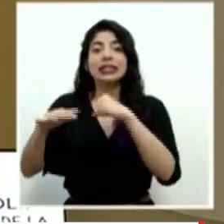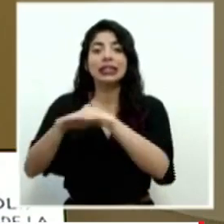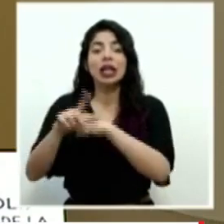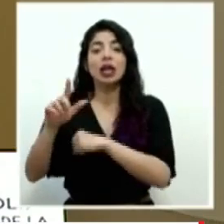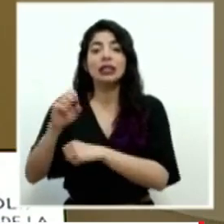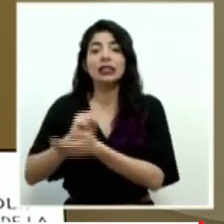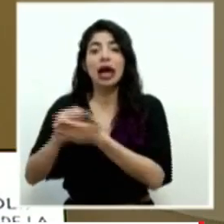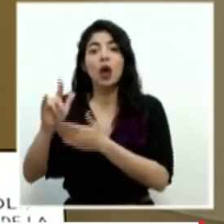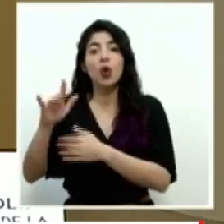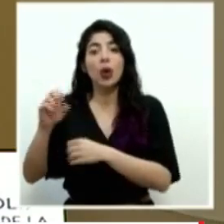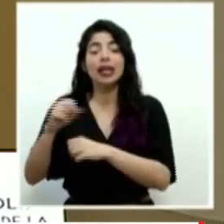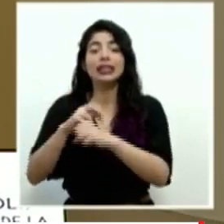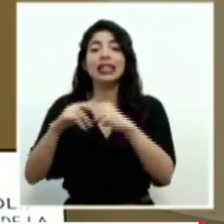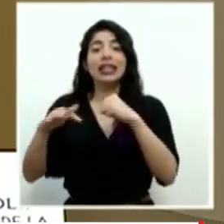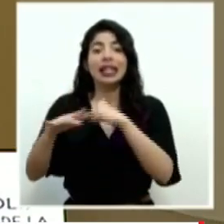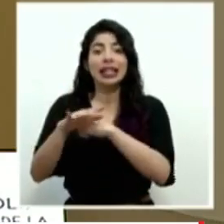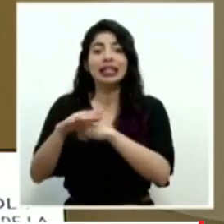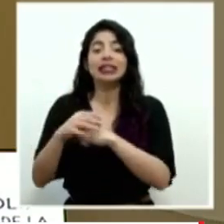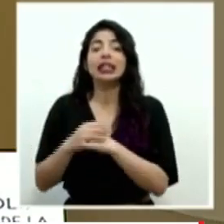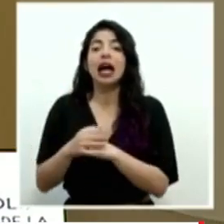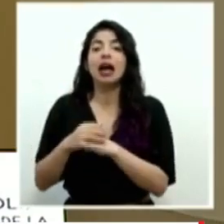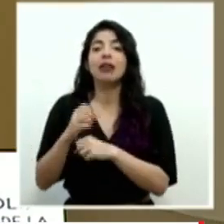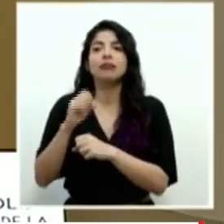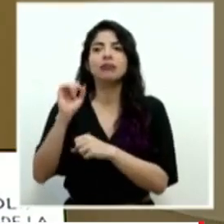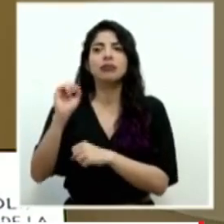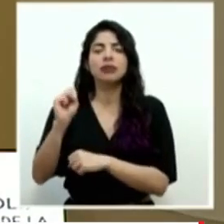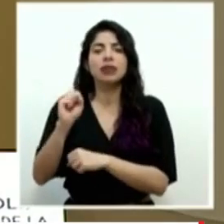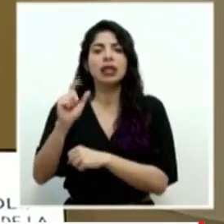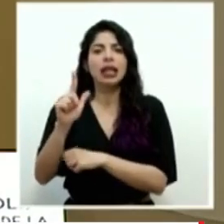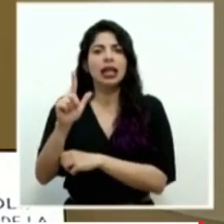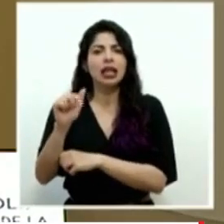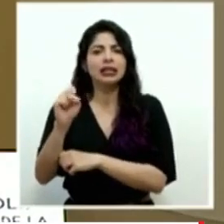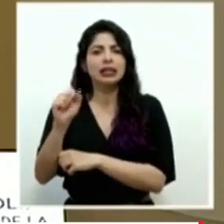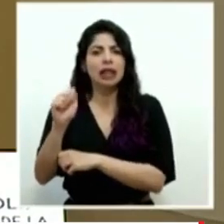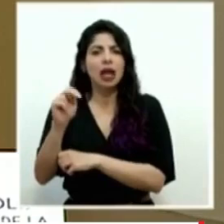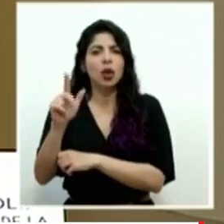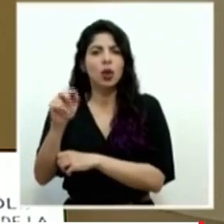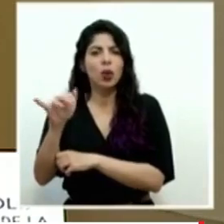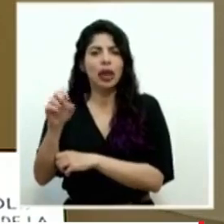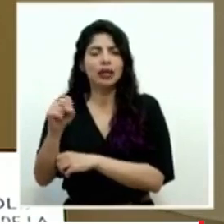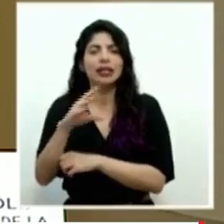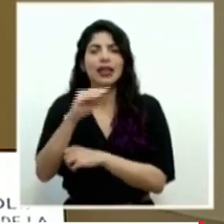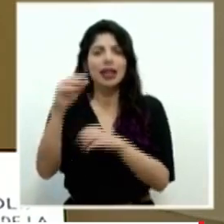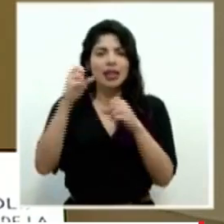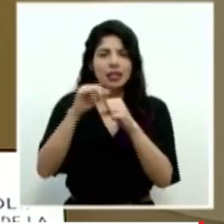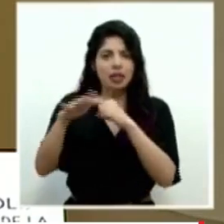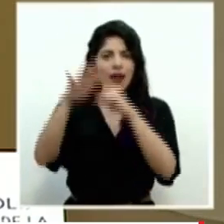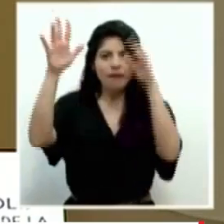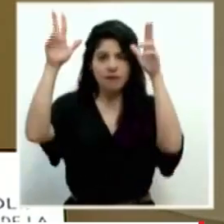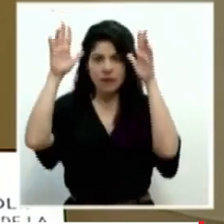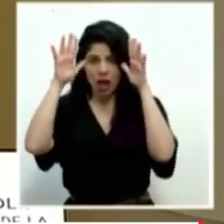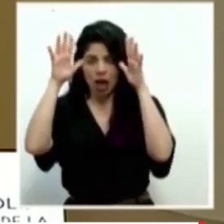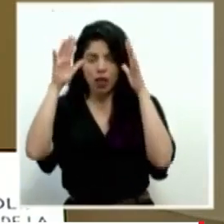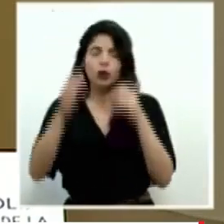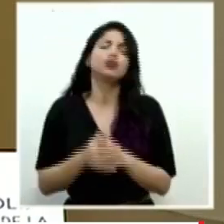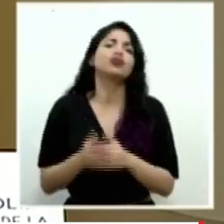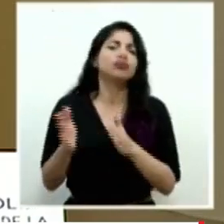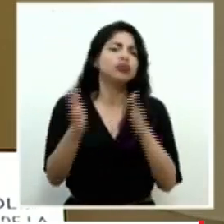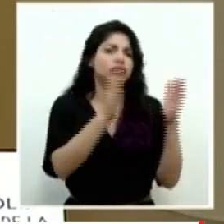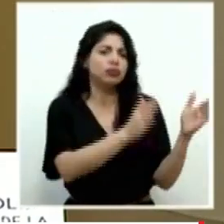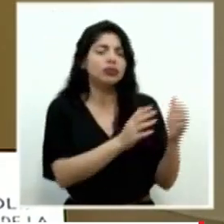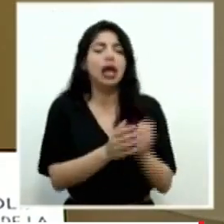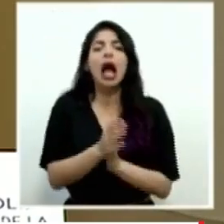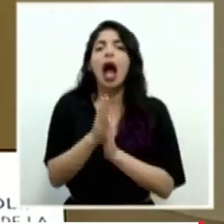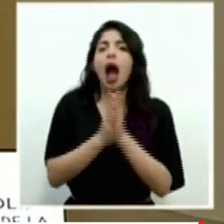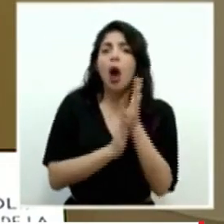Coco e Isla Venado. Y también el distrito de Pavón en el cantón de Golfito, que se integran, y los distritos